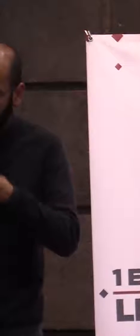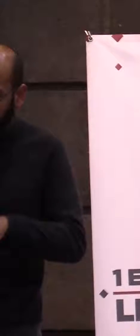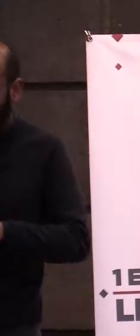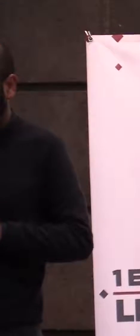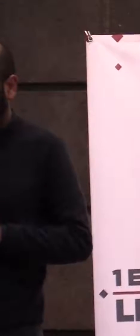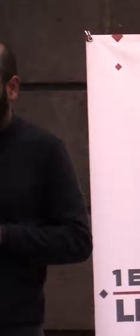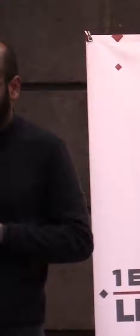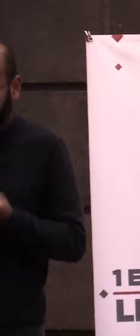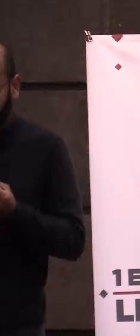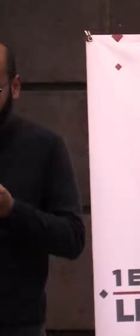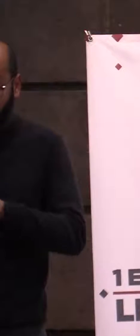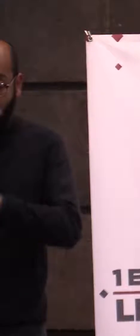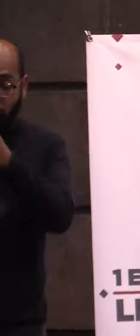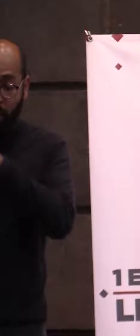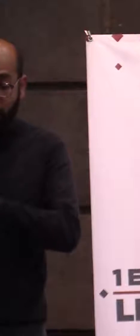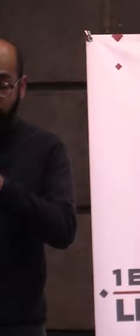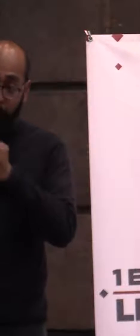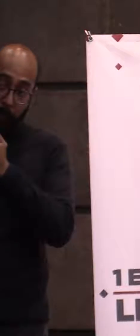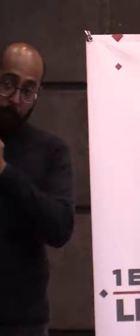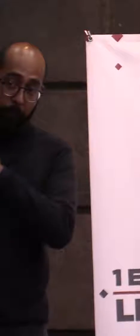pasado existían